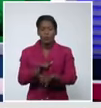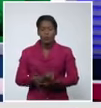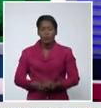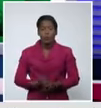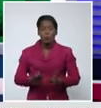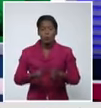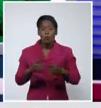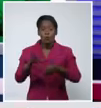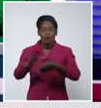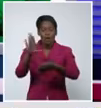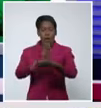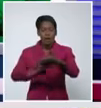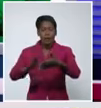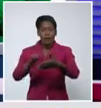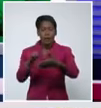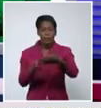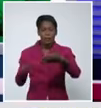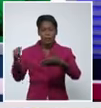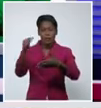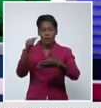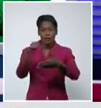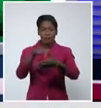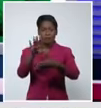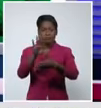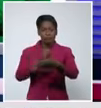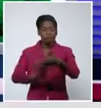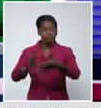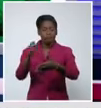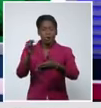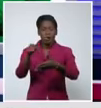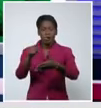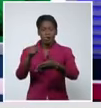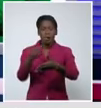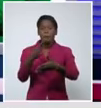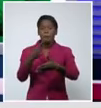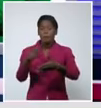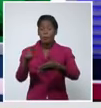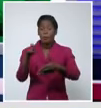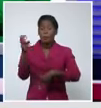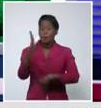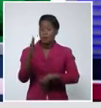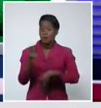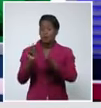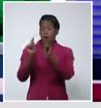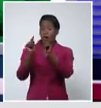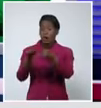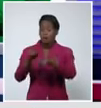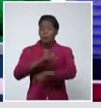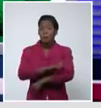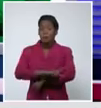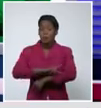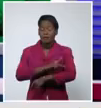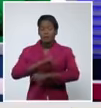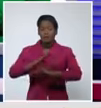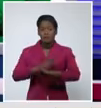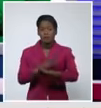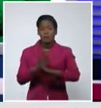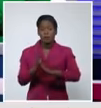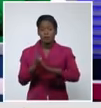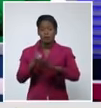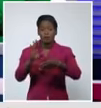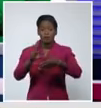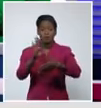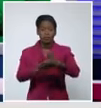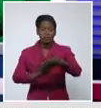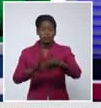Américas epicentro de la pandemia. Aporta el 44,68. Pero dentro de las Américas, que durante un periodo de